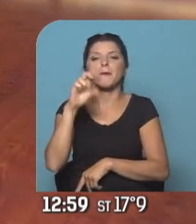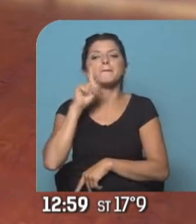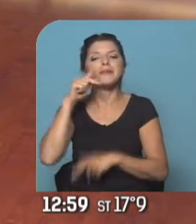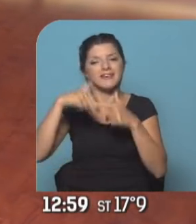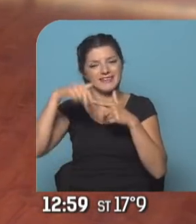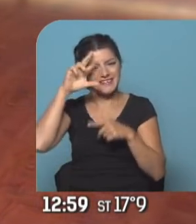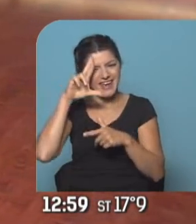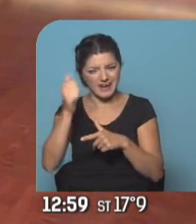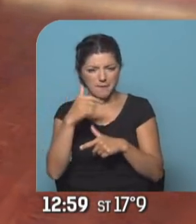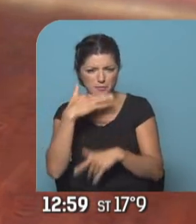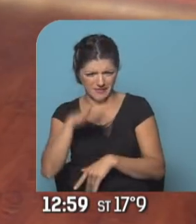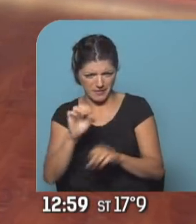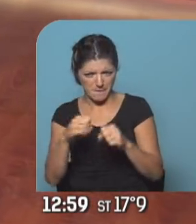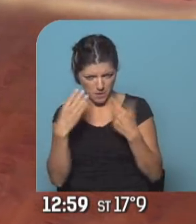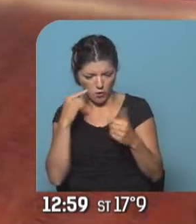un poquito más clara esa idea.